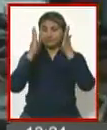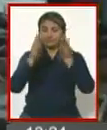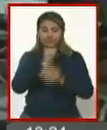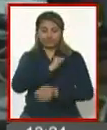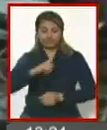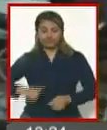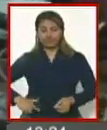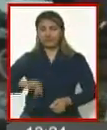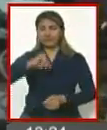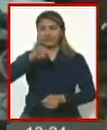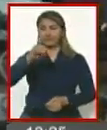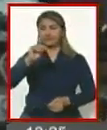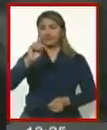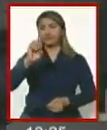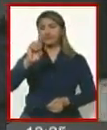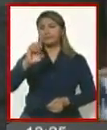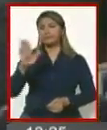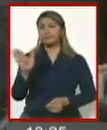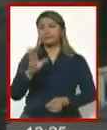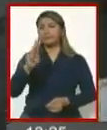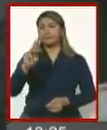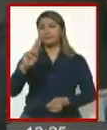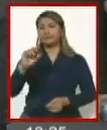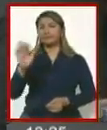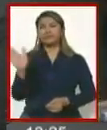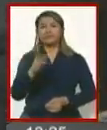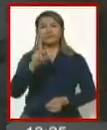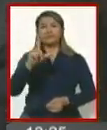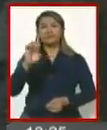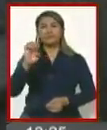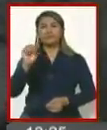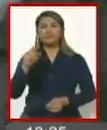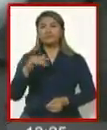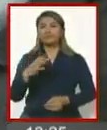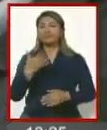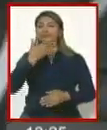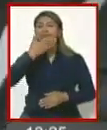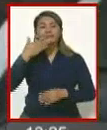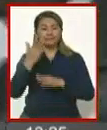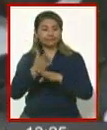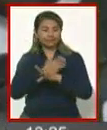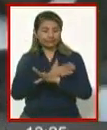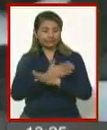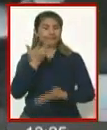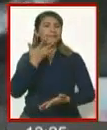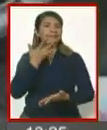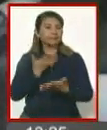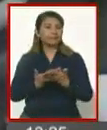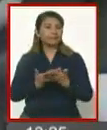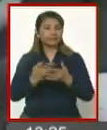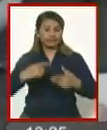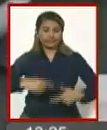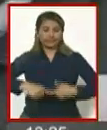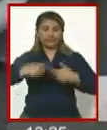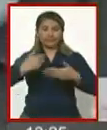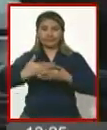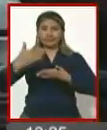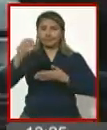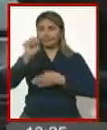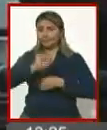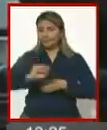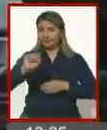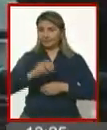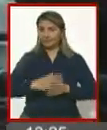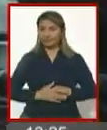alcalde José María Leyes señalaron que lograron resolver el problema y que como su presión mejoró, lo más probable es que le den de alta este sábado. He